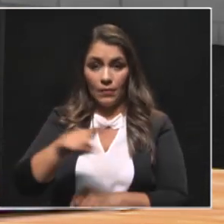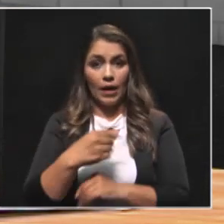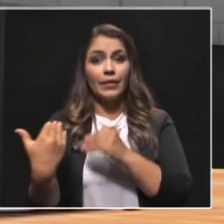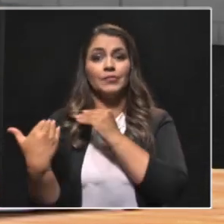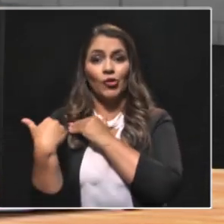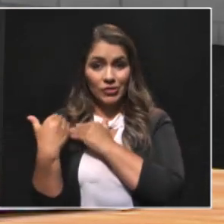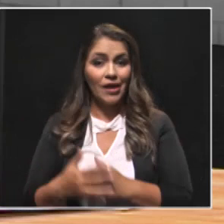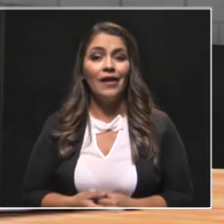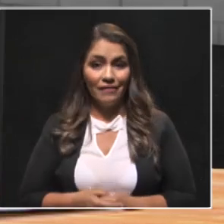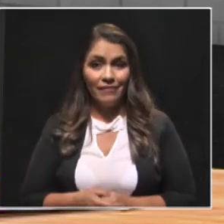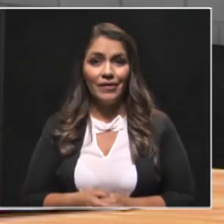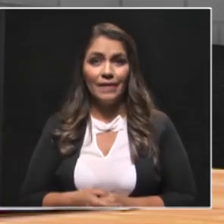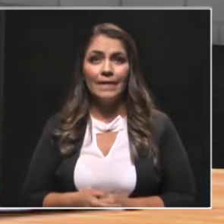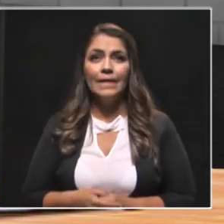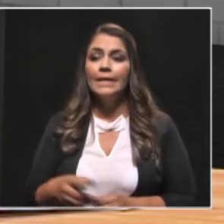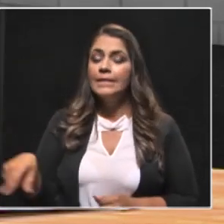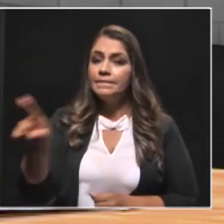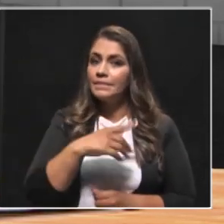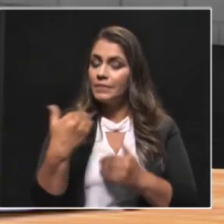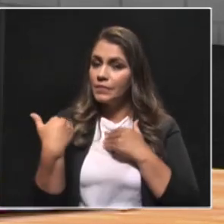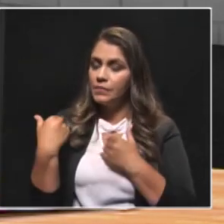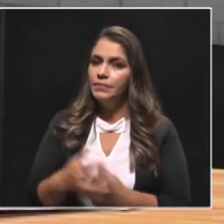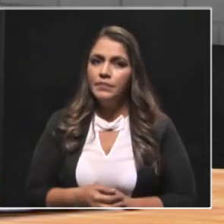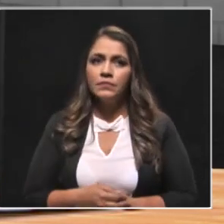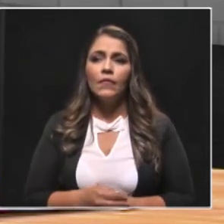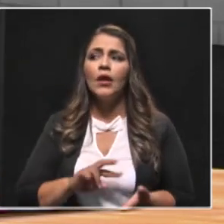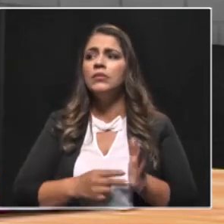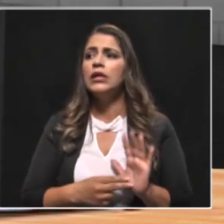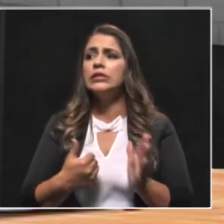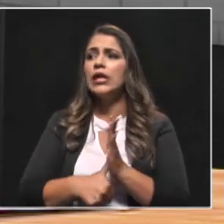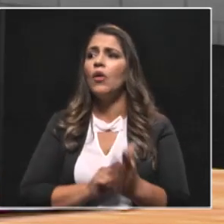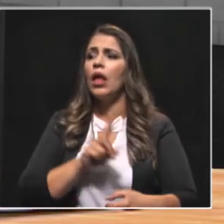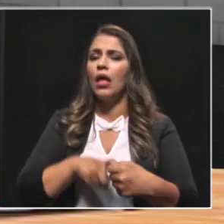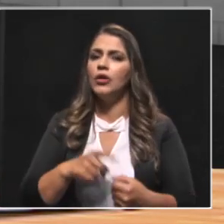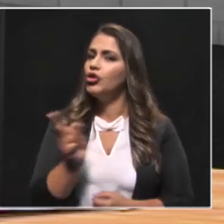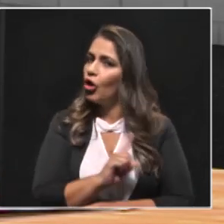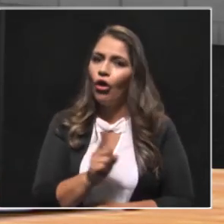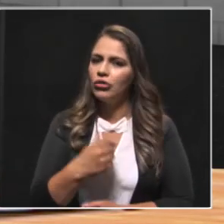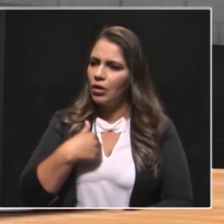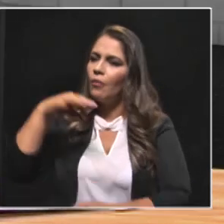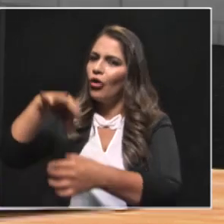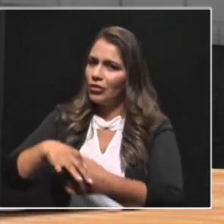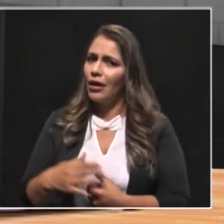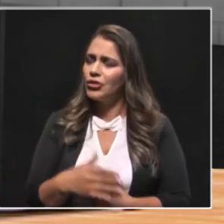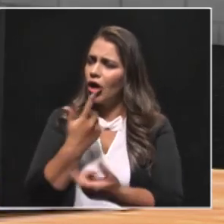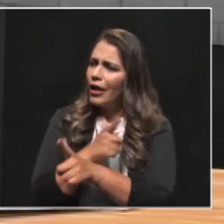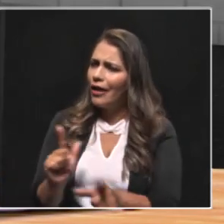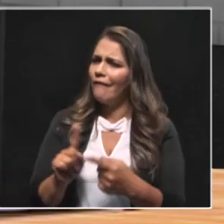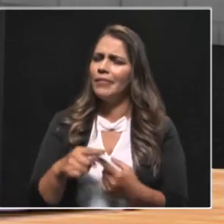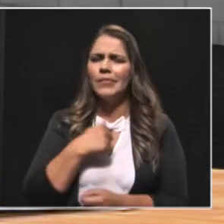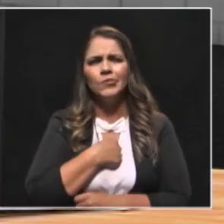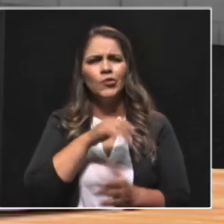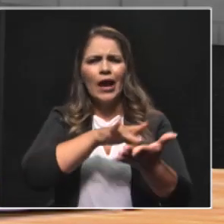papel preponderante, no solo es inscribir las cédulas, efectivamente salir a votar, tener un voto libre e informado,